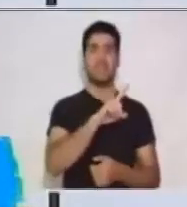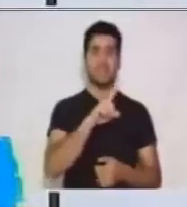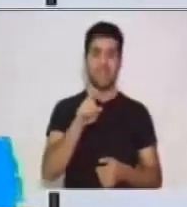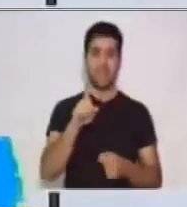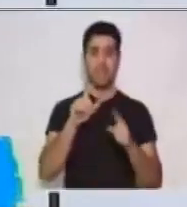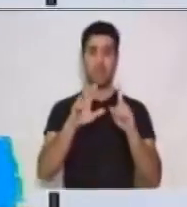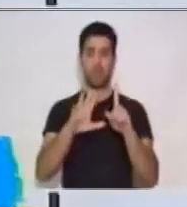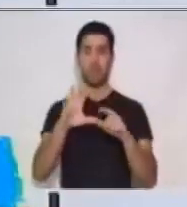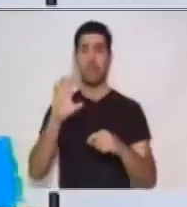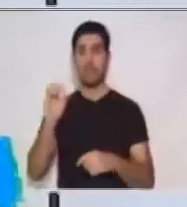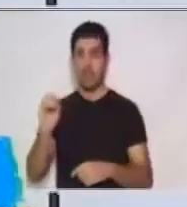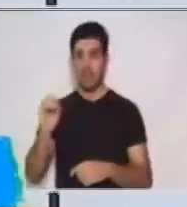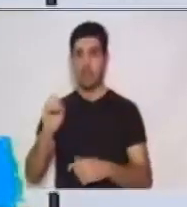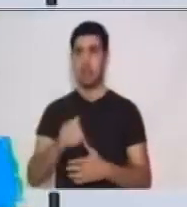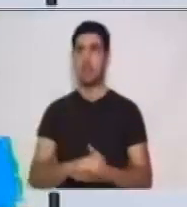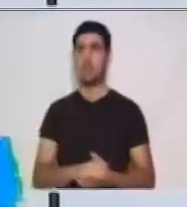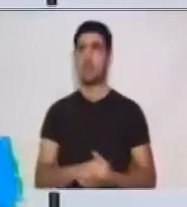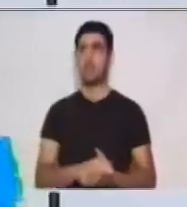160.